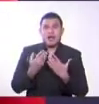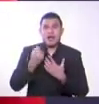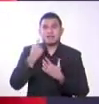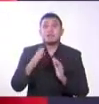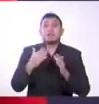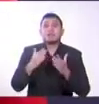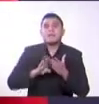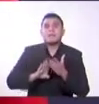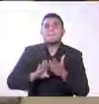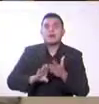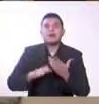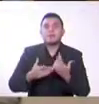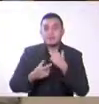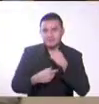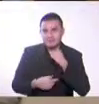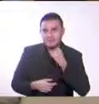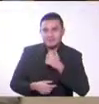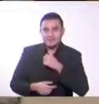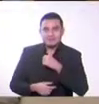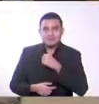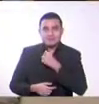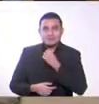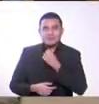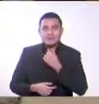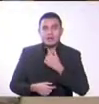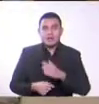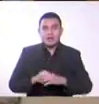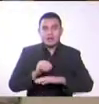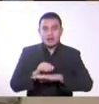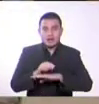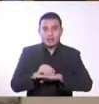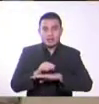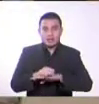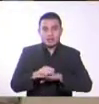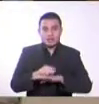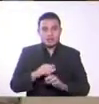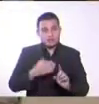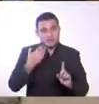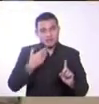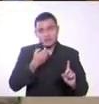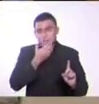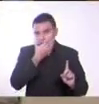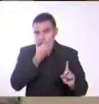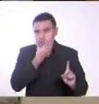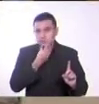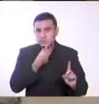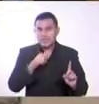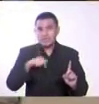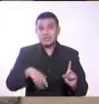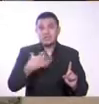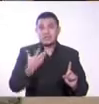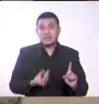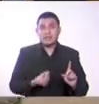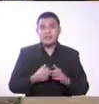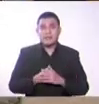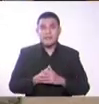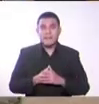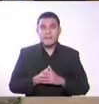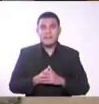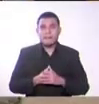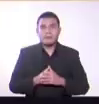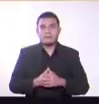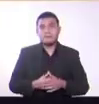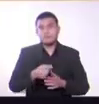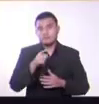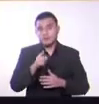impuestos. Muy bien, las recomendaciones nos las va a dar Federico. Las recomendaciones este día son precisamente que usted